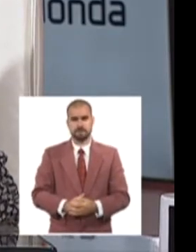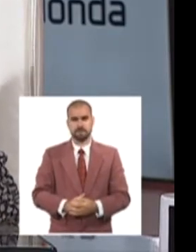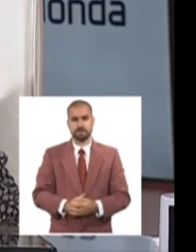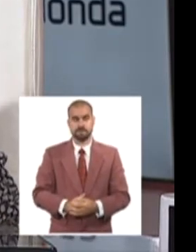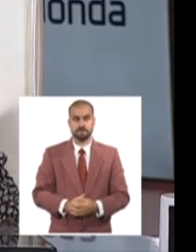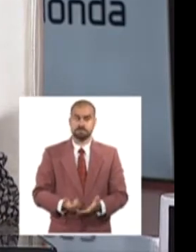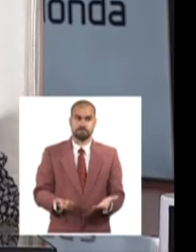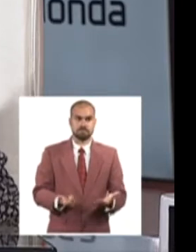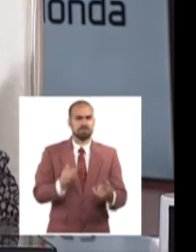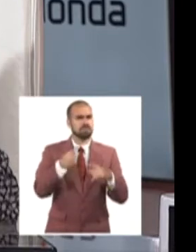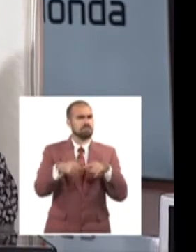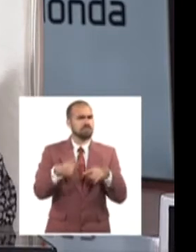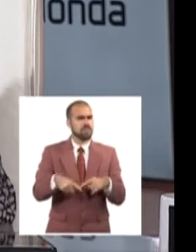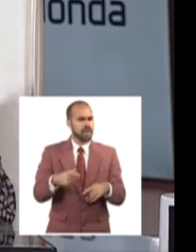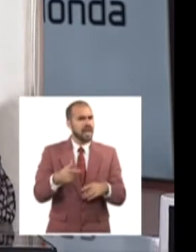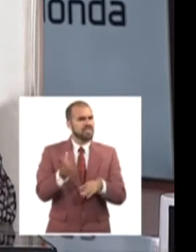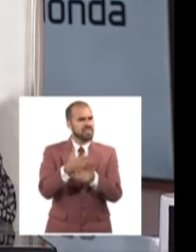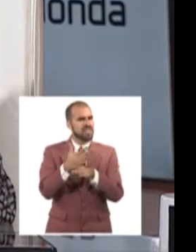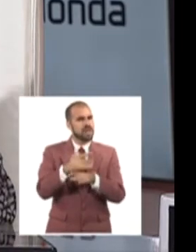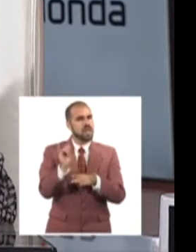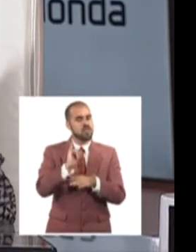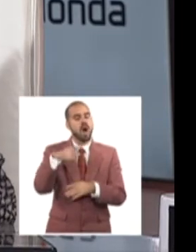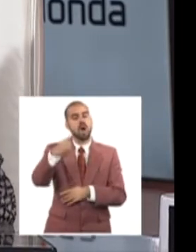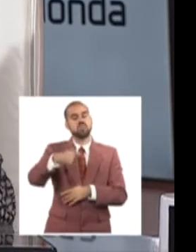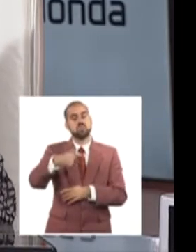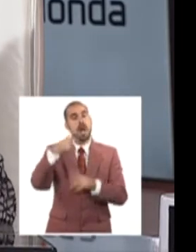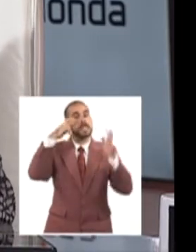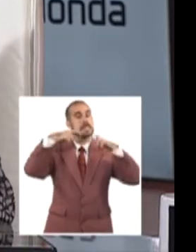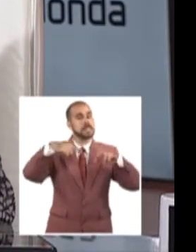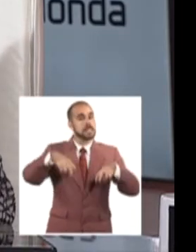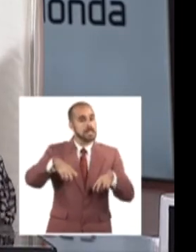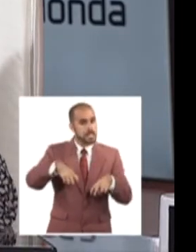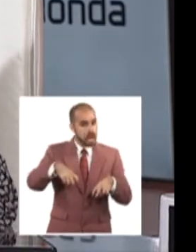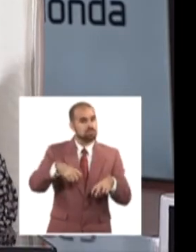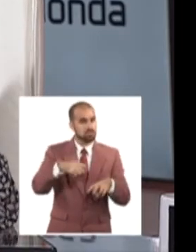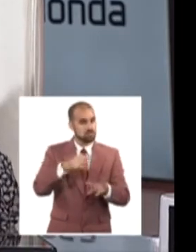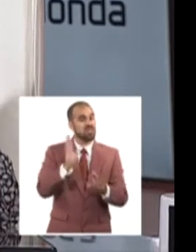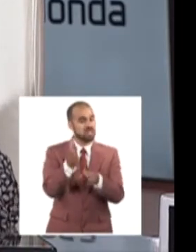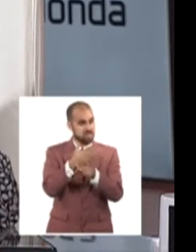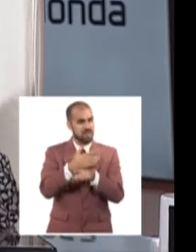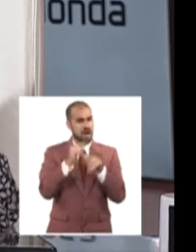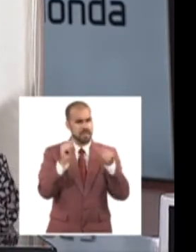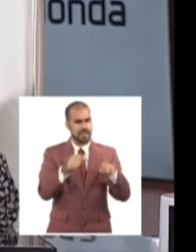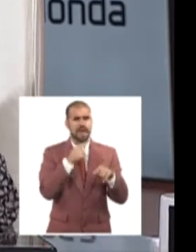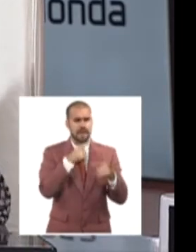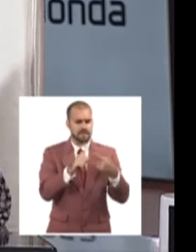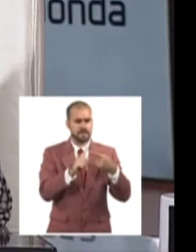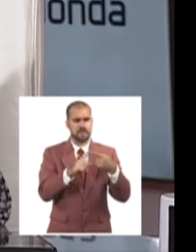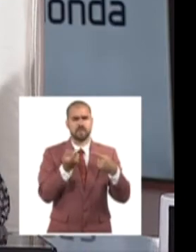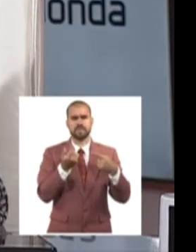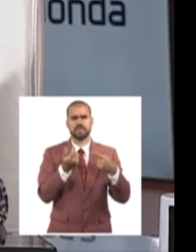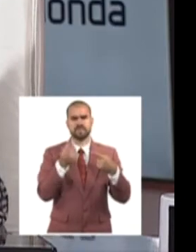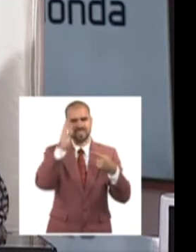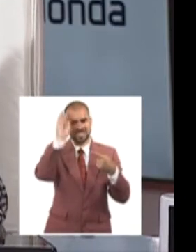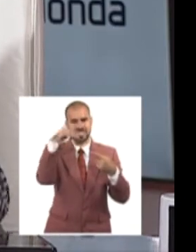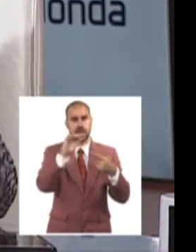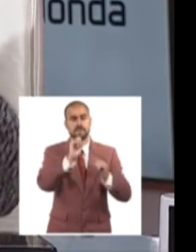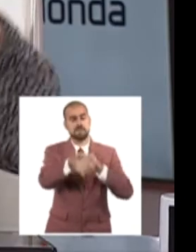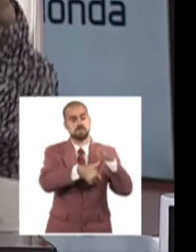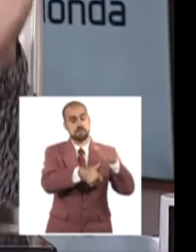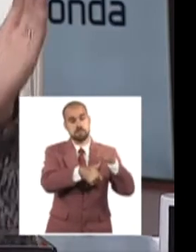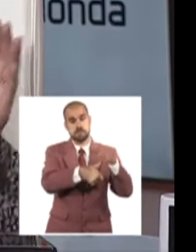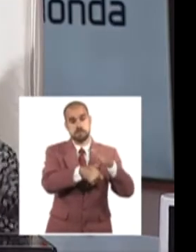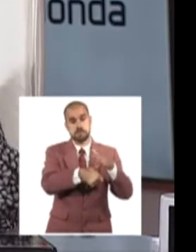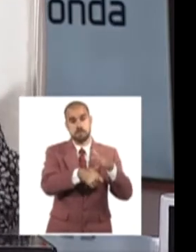varios esos que están en la justicia él tiene lo que se llama el foro privilegiado porque él es presidente sólo se